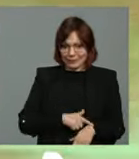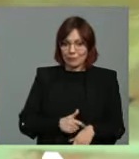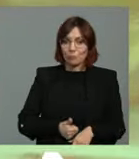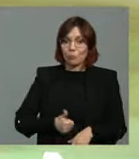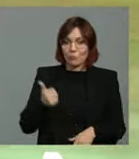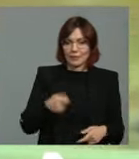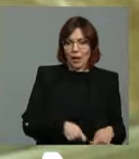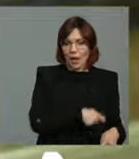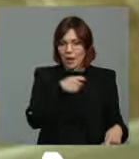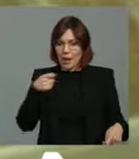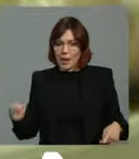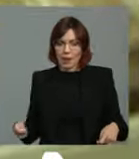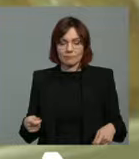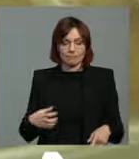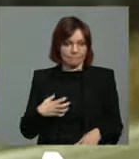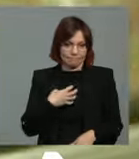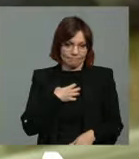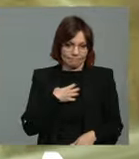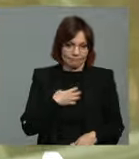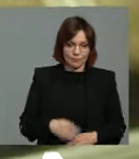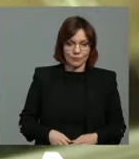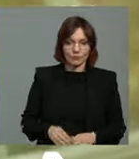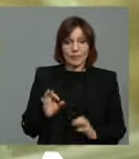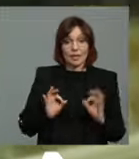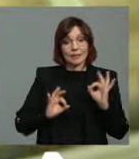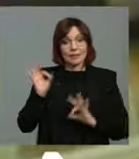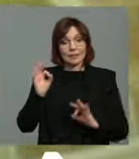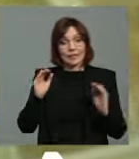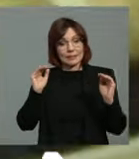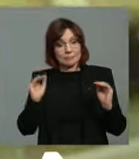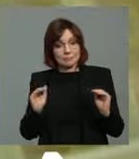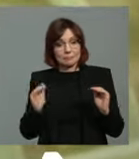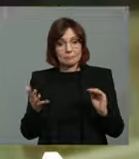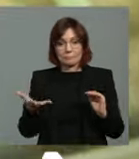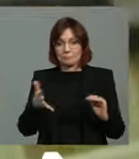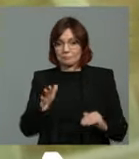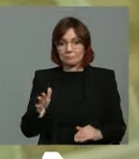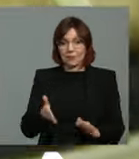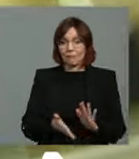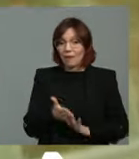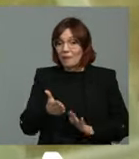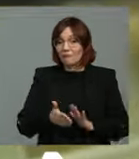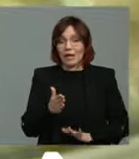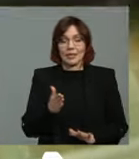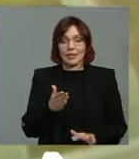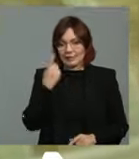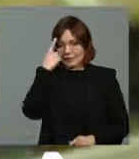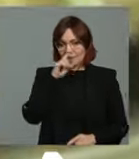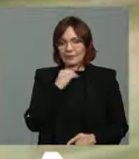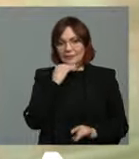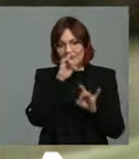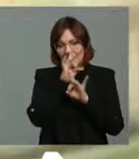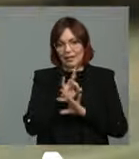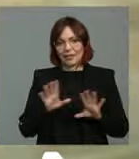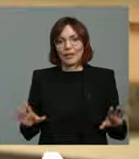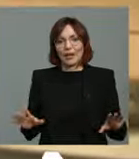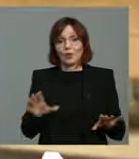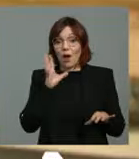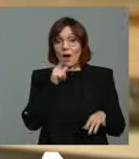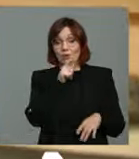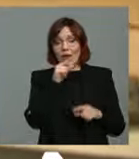más con lo cual Pues bueno la bajada de tipos está claro o casi Claro que llegará un poco la cuestión y lo que entiendo que ellos estarán debatiendo